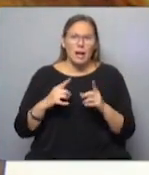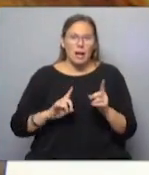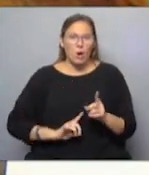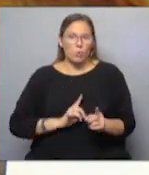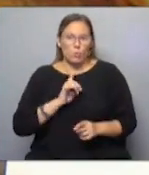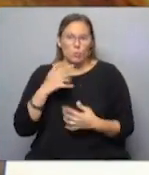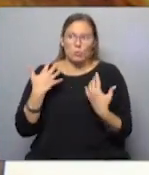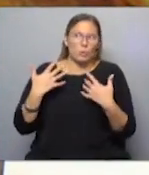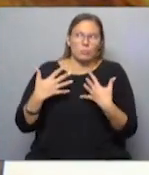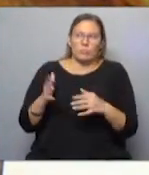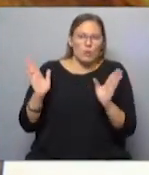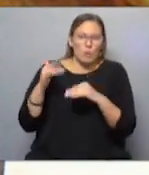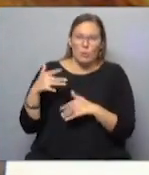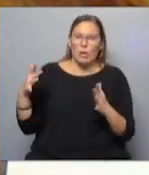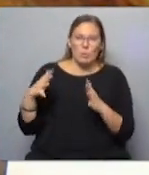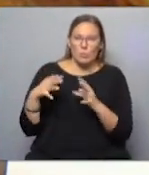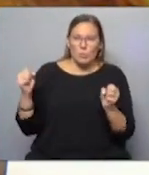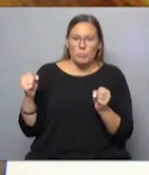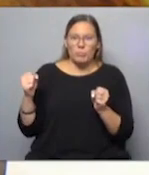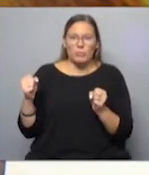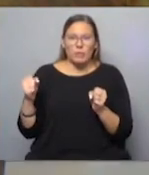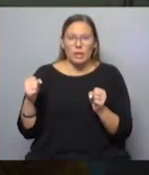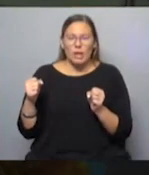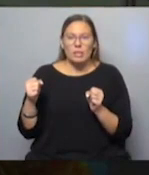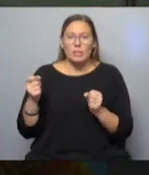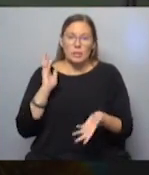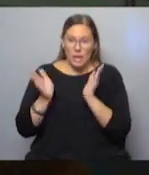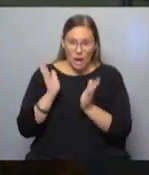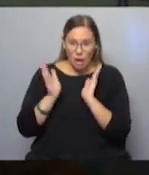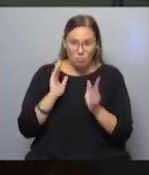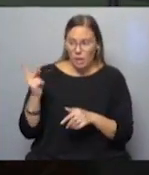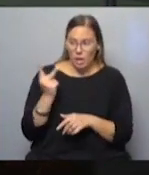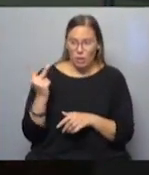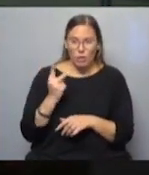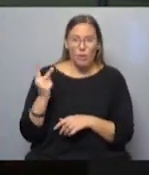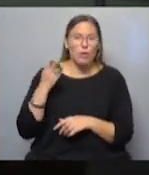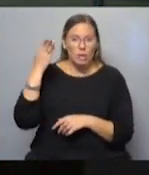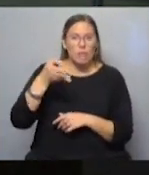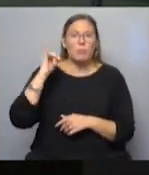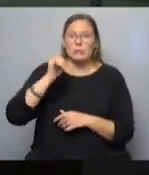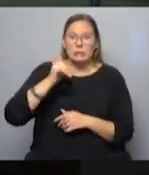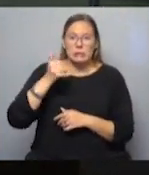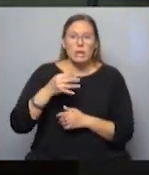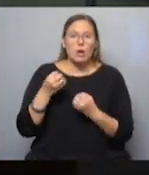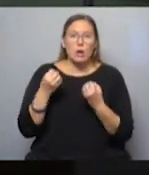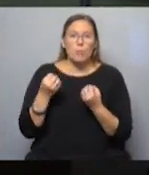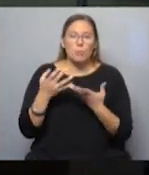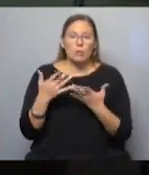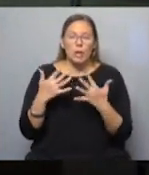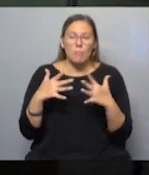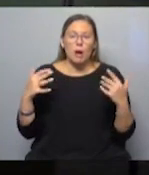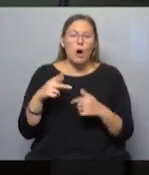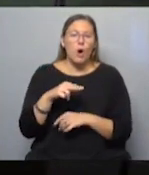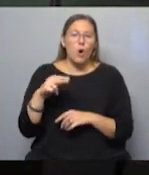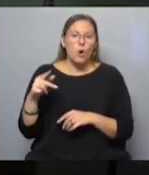nos dejaban en paz llegamos a hacer terapia juntas en ccs porque tenemos oro en las manos cuando